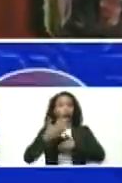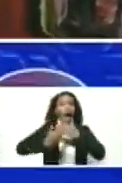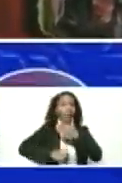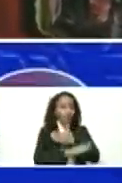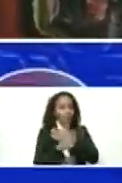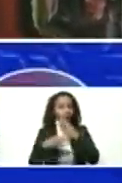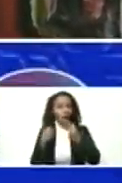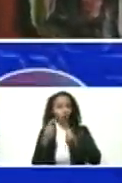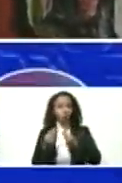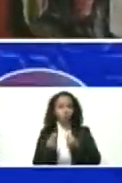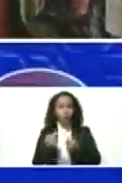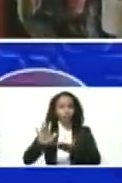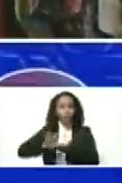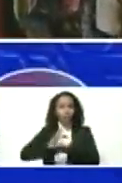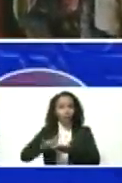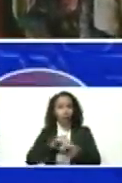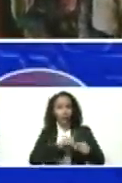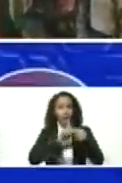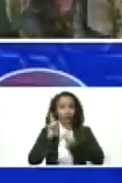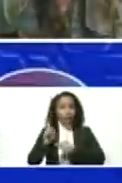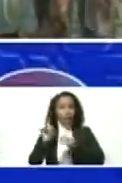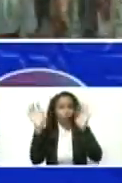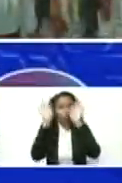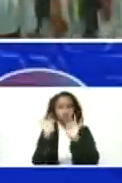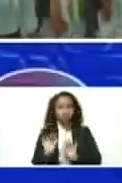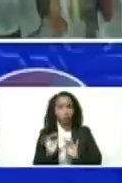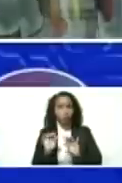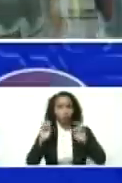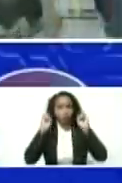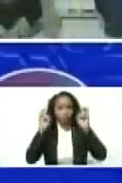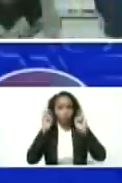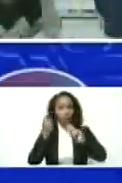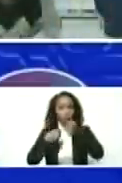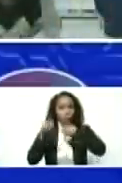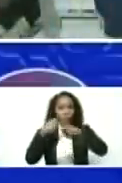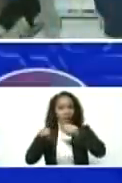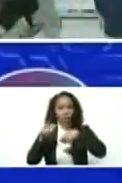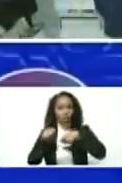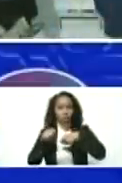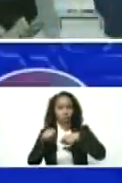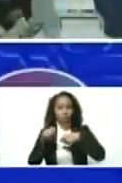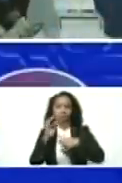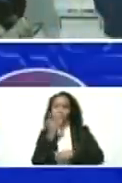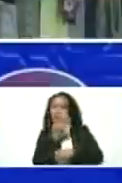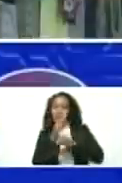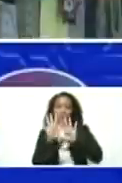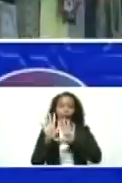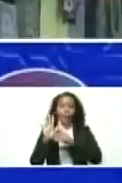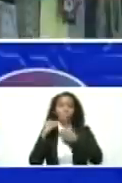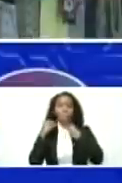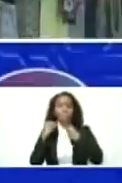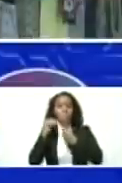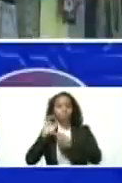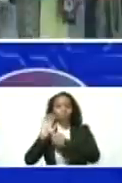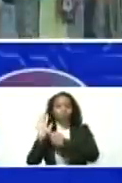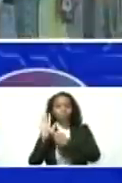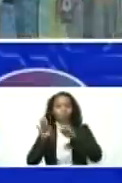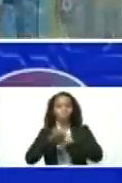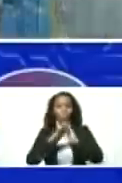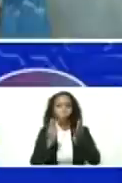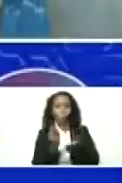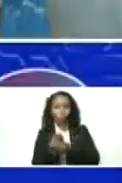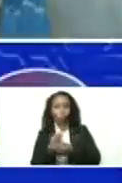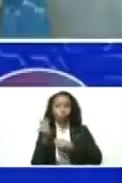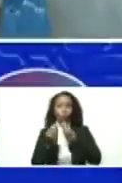economía digital y en este sentido en el área comercial. Es una vitrina para el mundo, así como Venezuela es